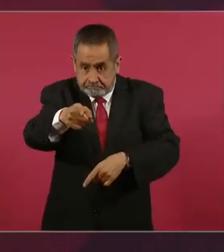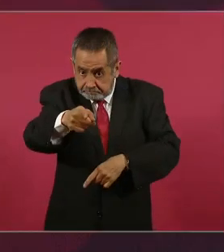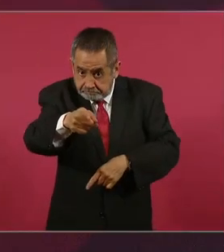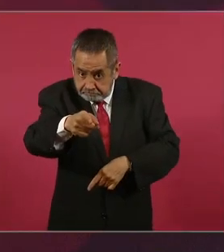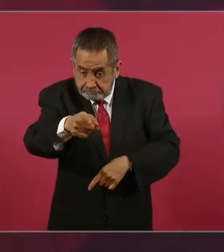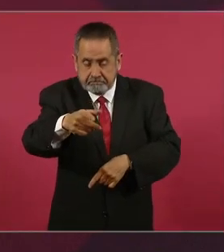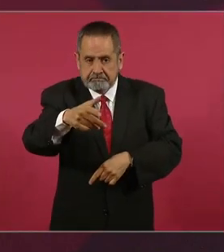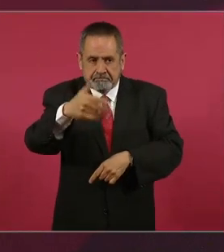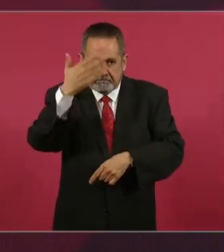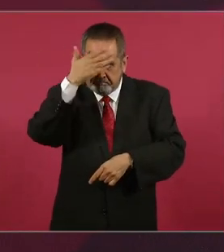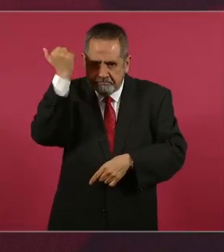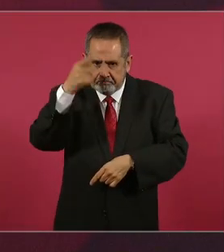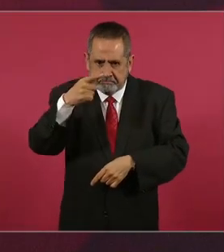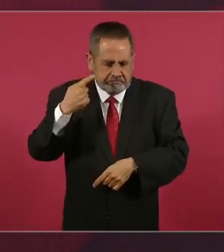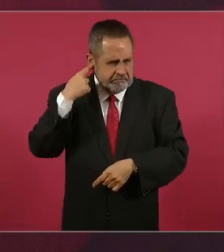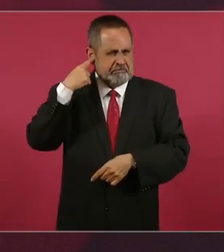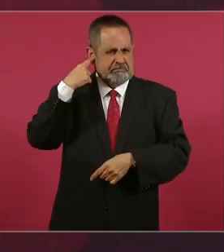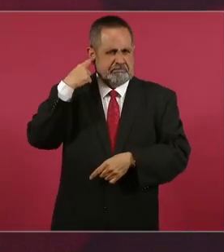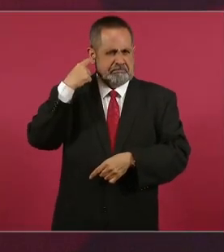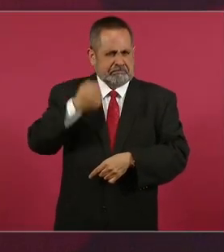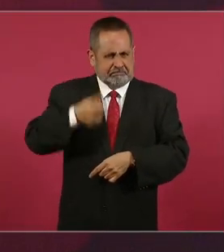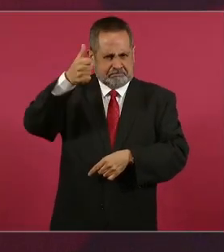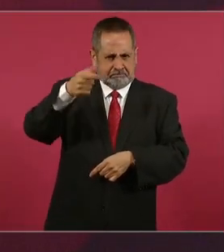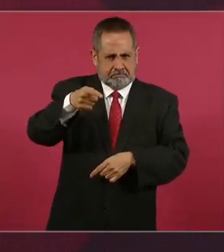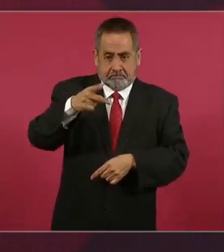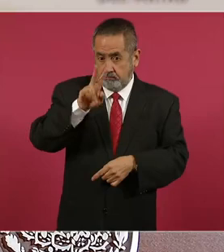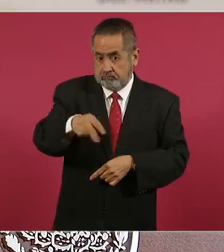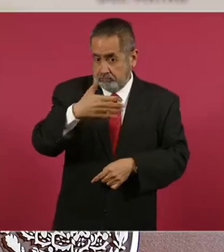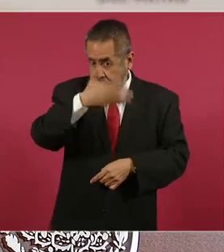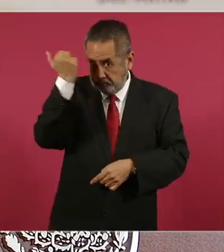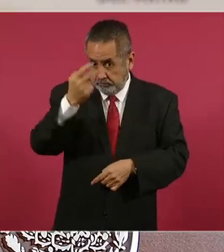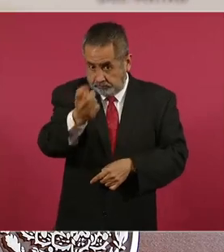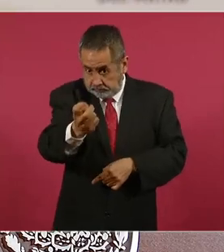escucho. O sea, no sabía.